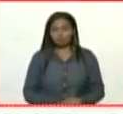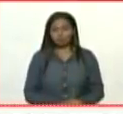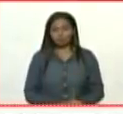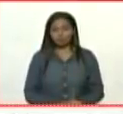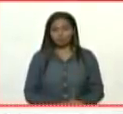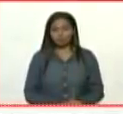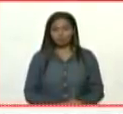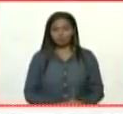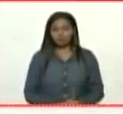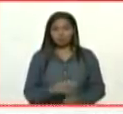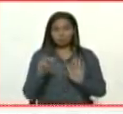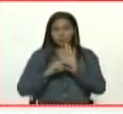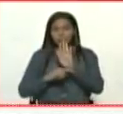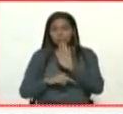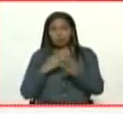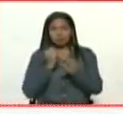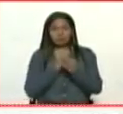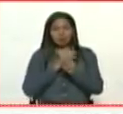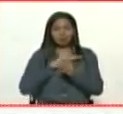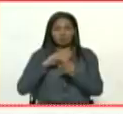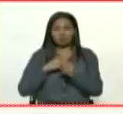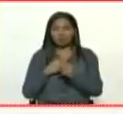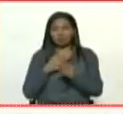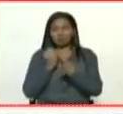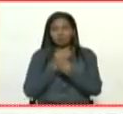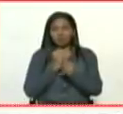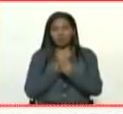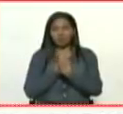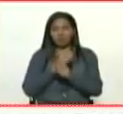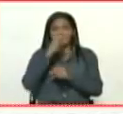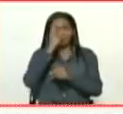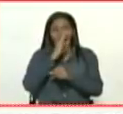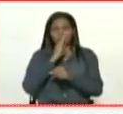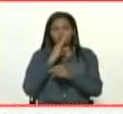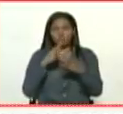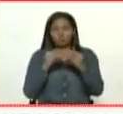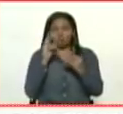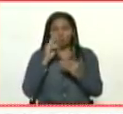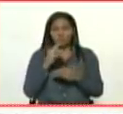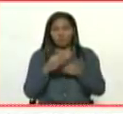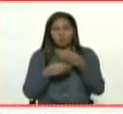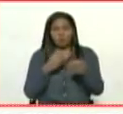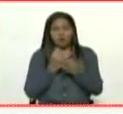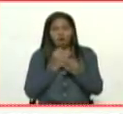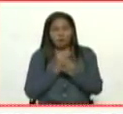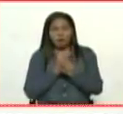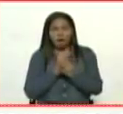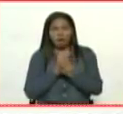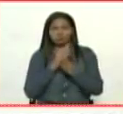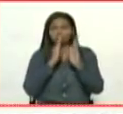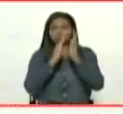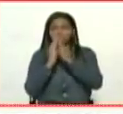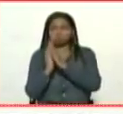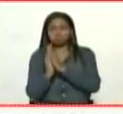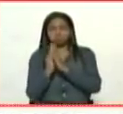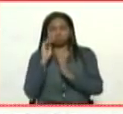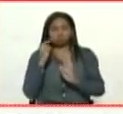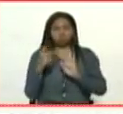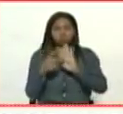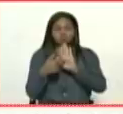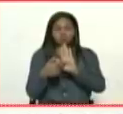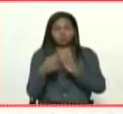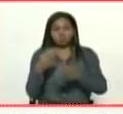La disciplina con que trabajan los empleados bancarios, los trabajadores y trabajadoras. La disciplina, el orden, la